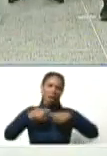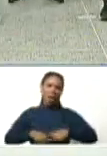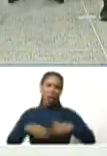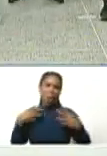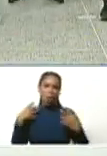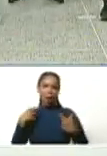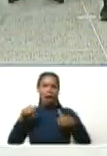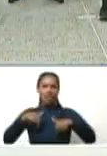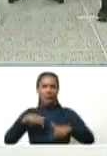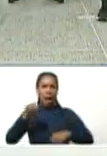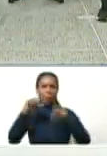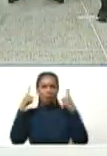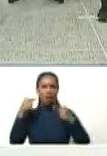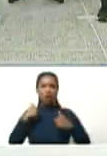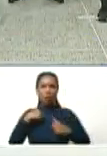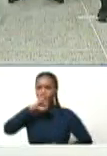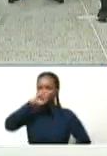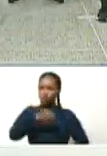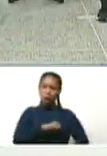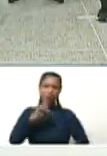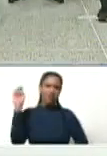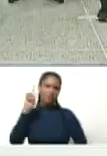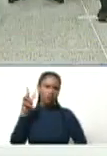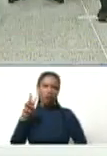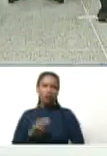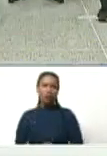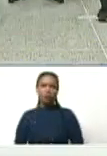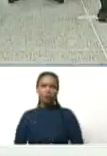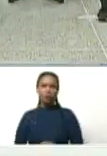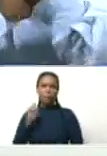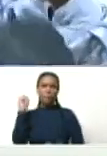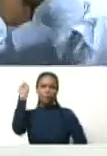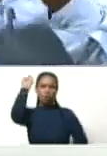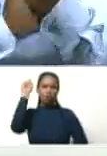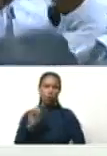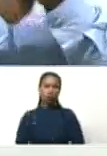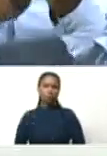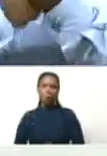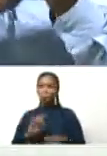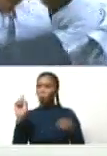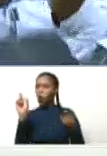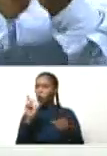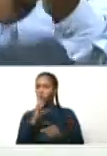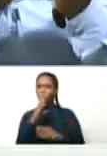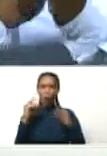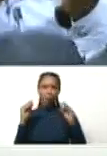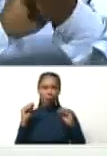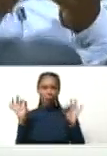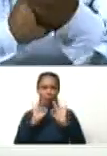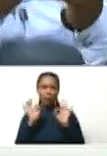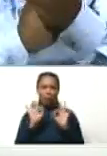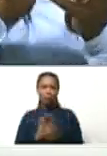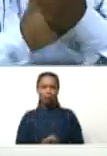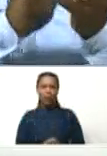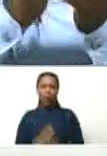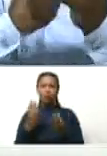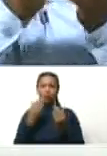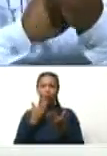Guaira, compadre. Yo me quedo con Venezuela. ¡Punto! No se hable más. Bueno, muchas